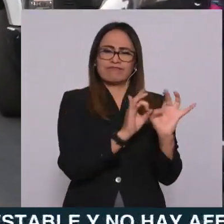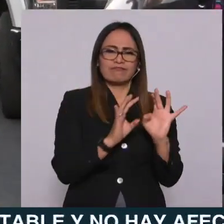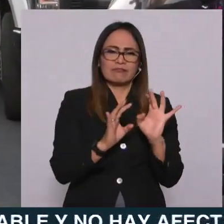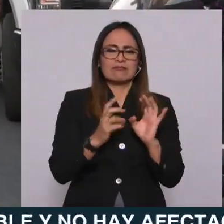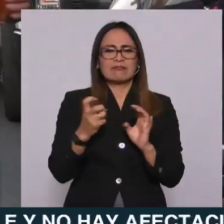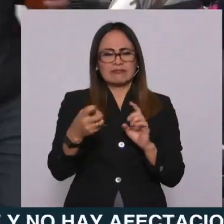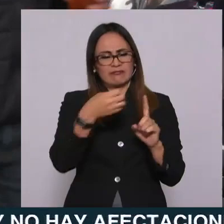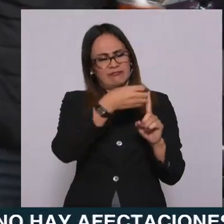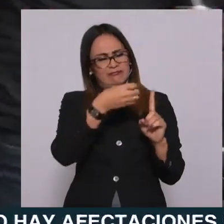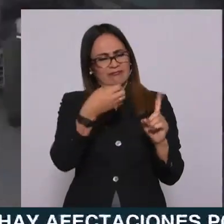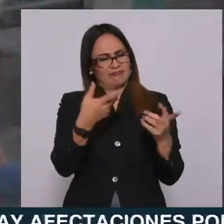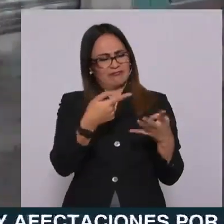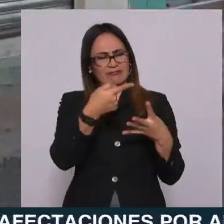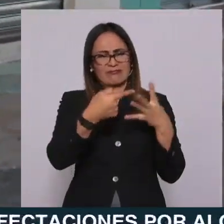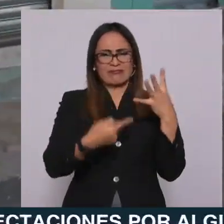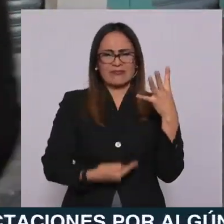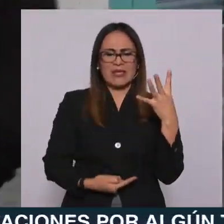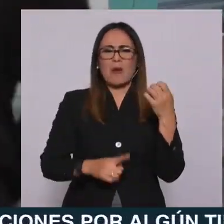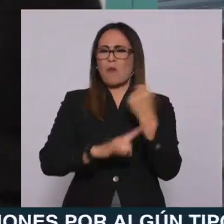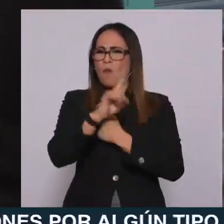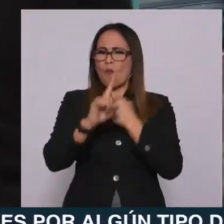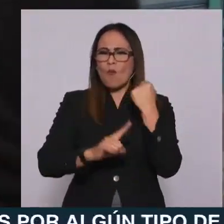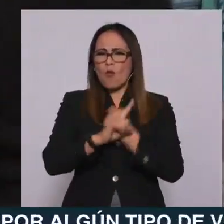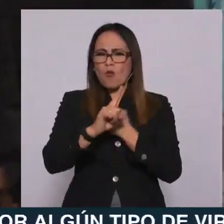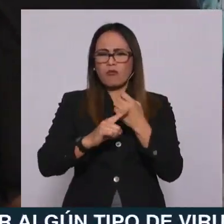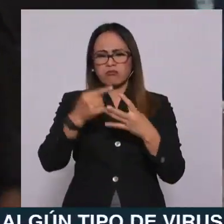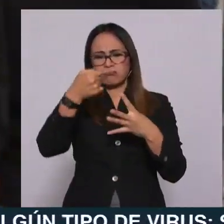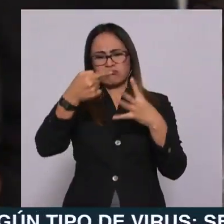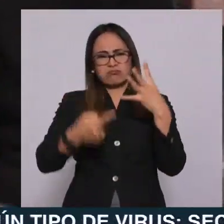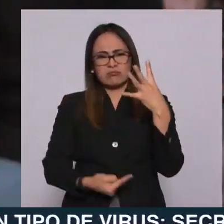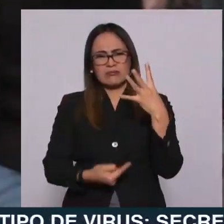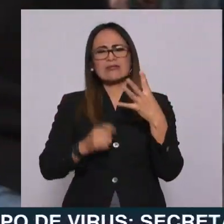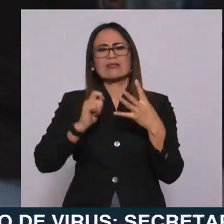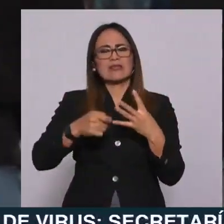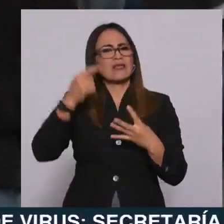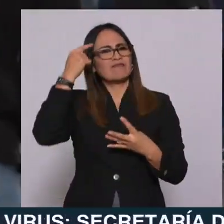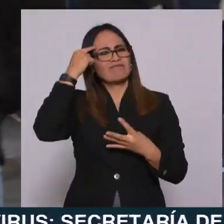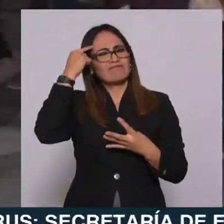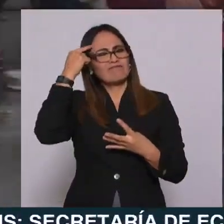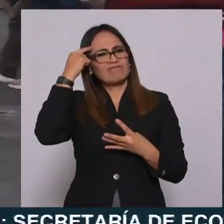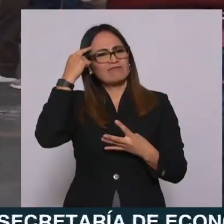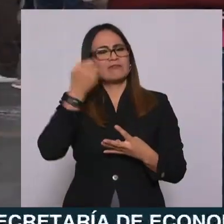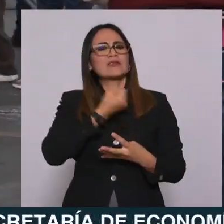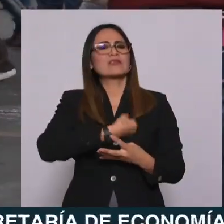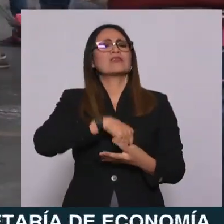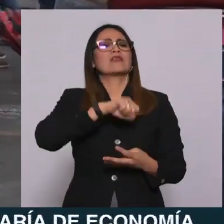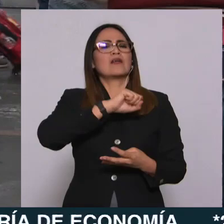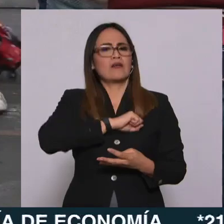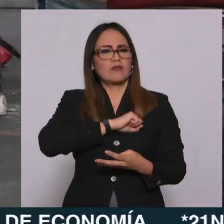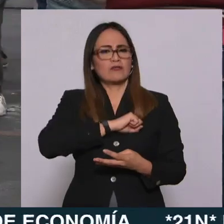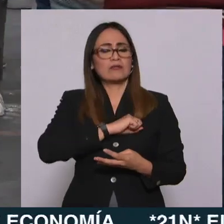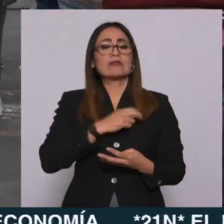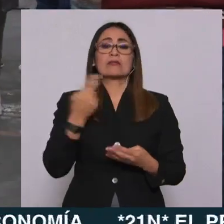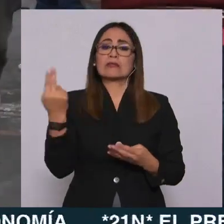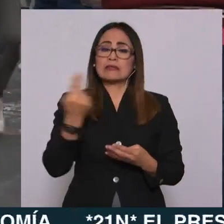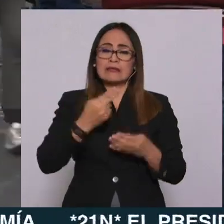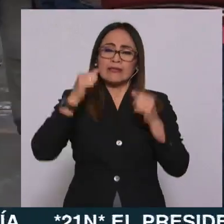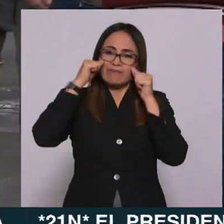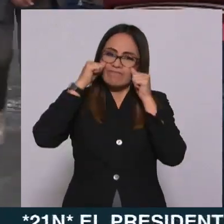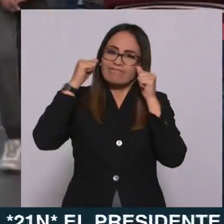ver que es un problema, entre otros, también de salud mental, y tenemos que empezar a atender desde